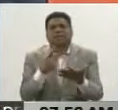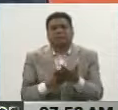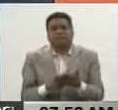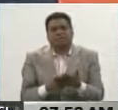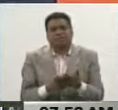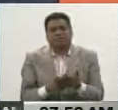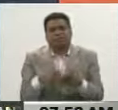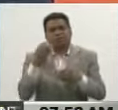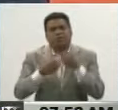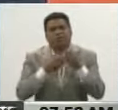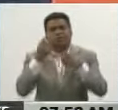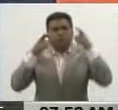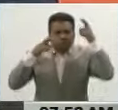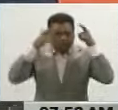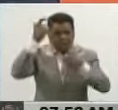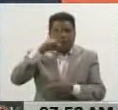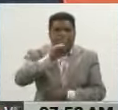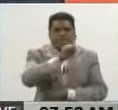Chávez en